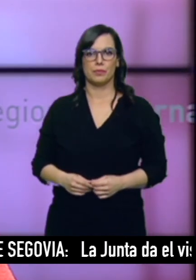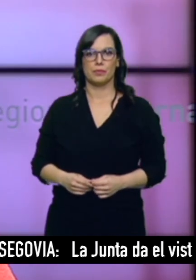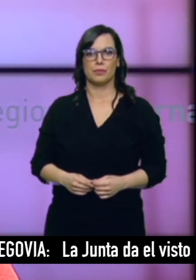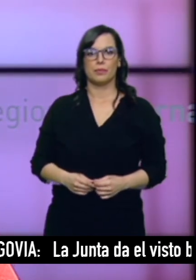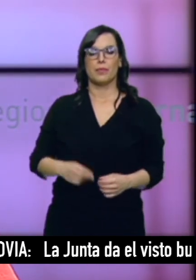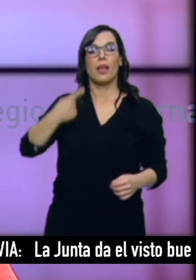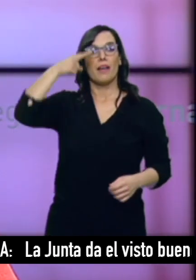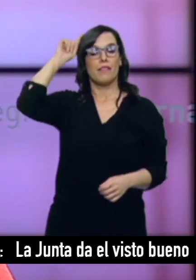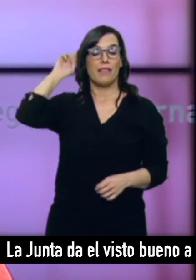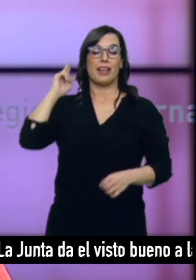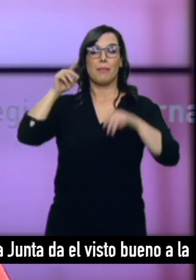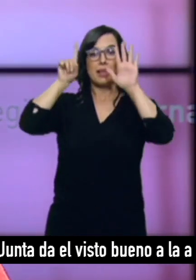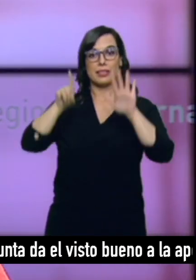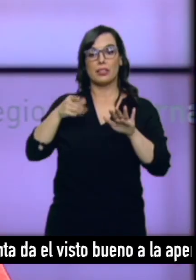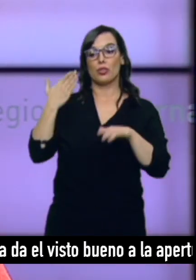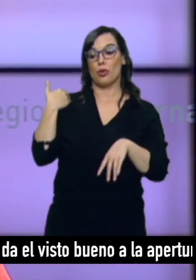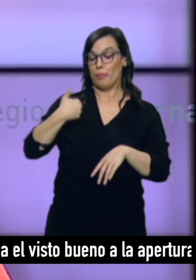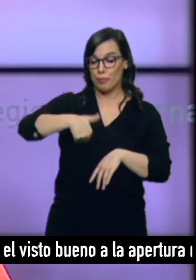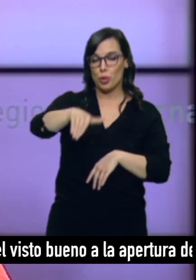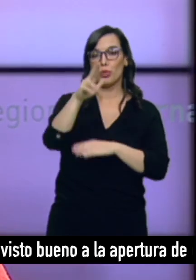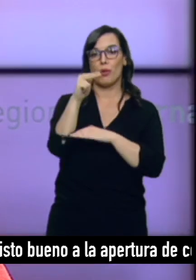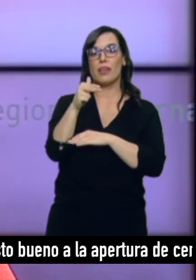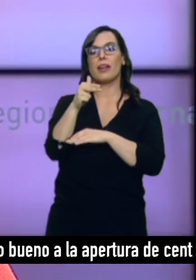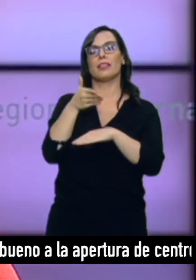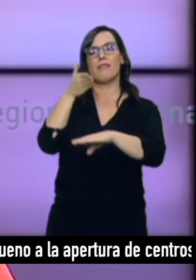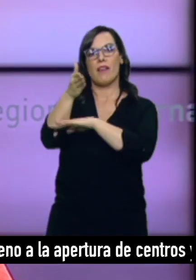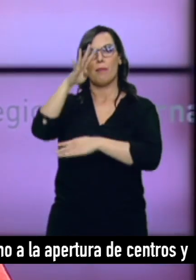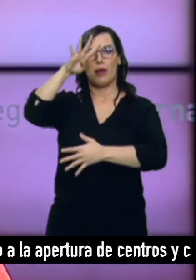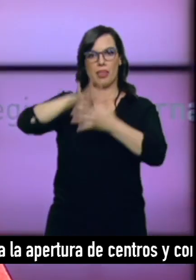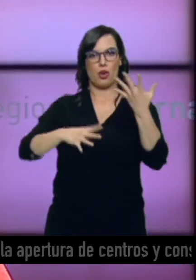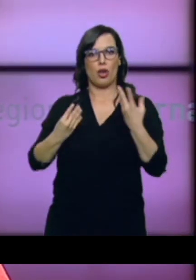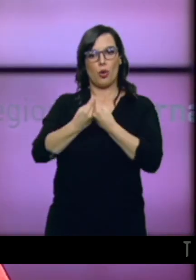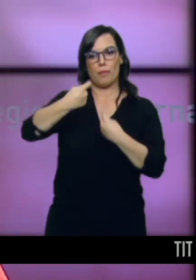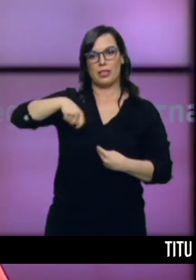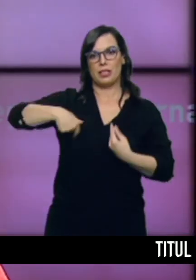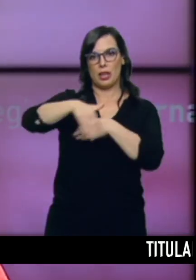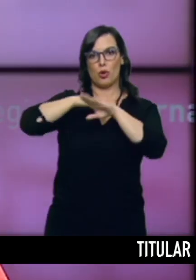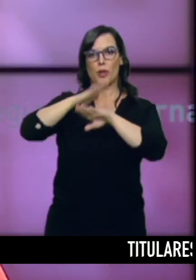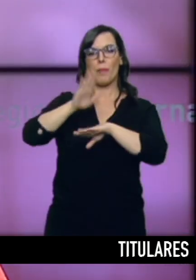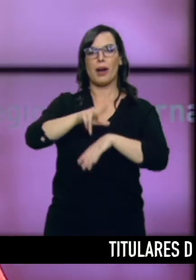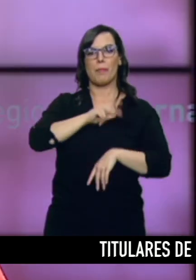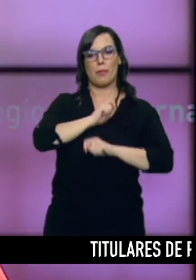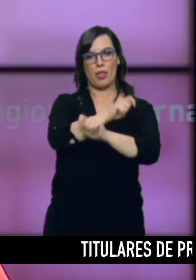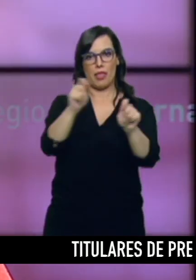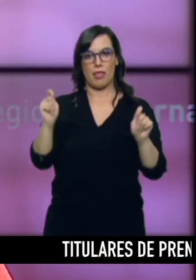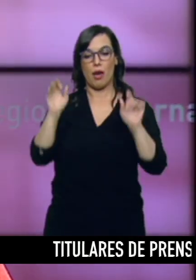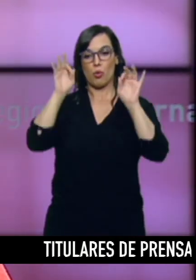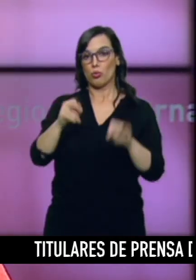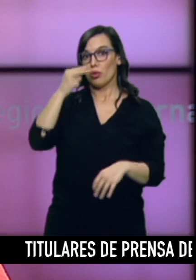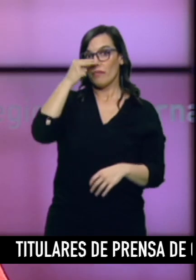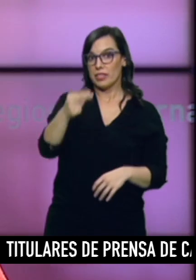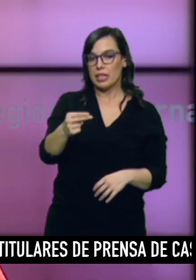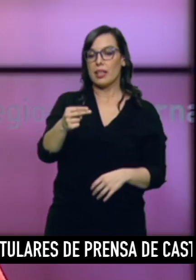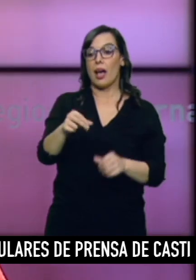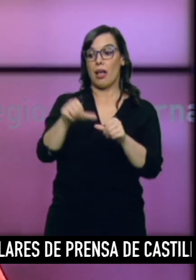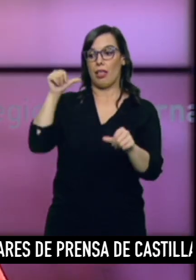Felipe VI estará el viernes en Barcelona acompañado del presidente del Gobierno en la entrega de unos premios. Visita que se producirá solo 2